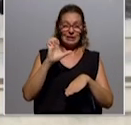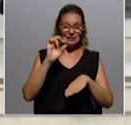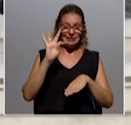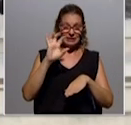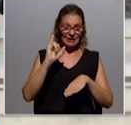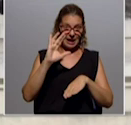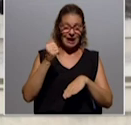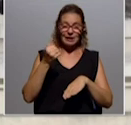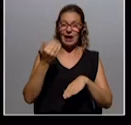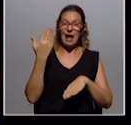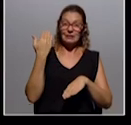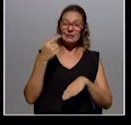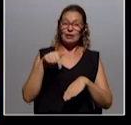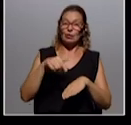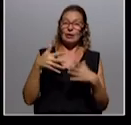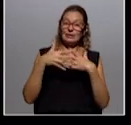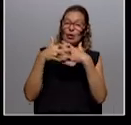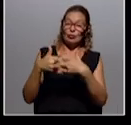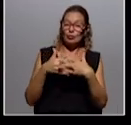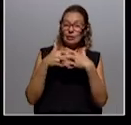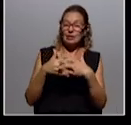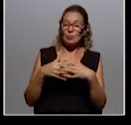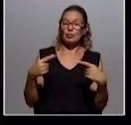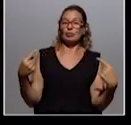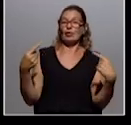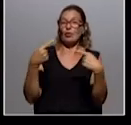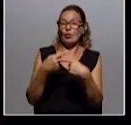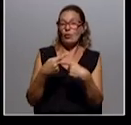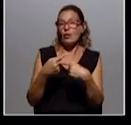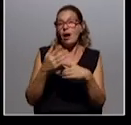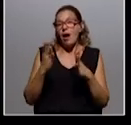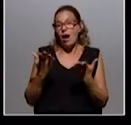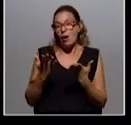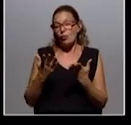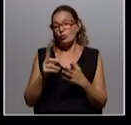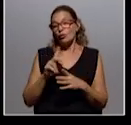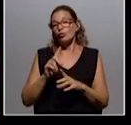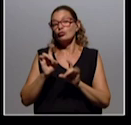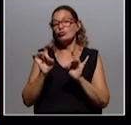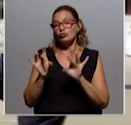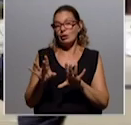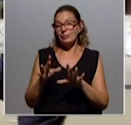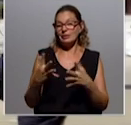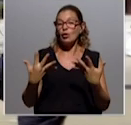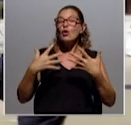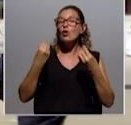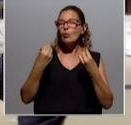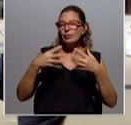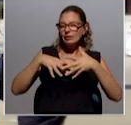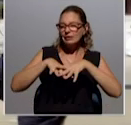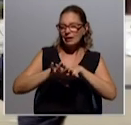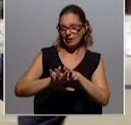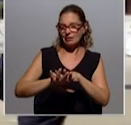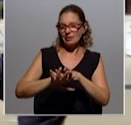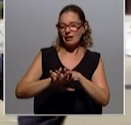Fría. No es la realidad actual, pero evidentemente hay riesgos también, no solo para Corea del Norte, de cómo se integraría Corea del Sur,